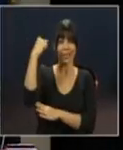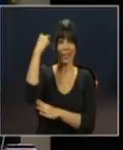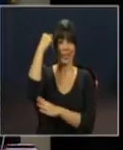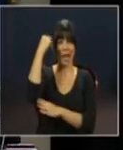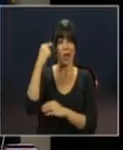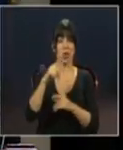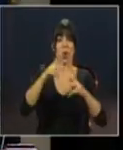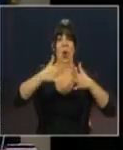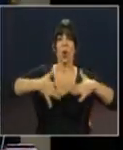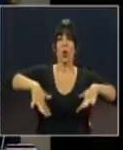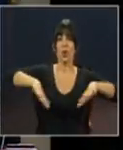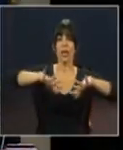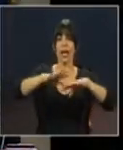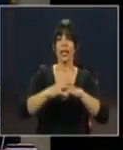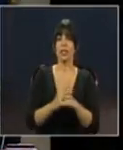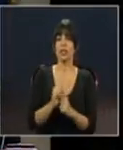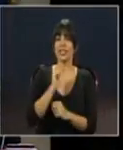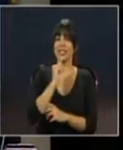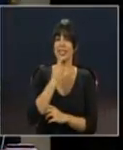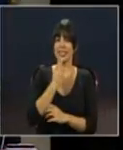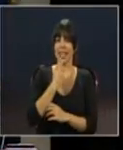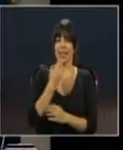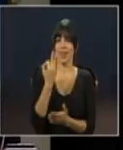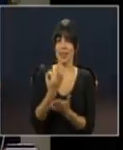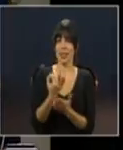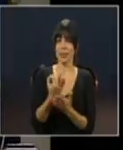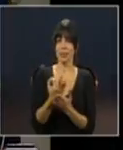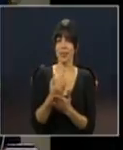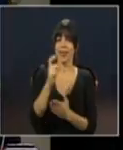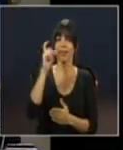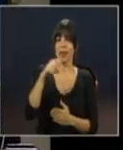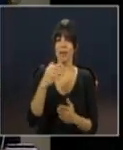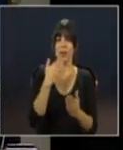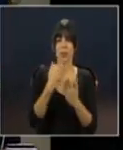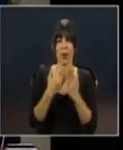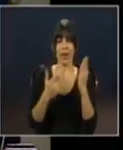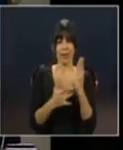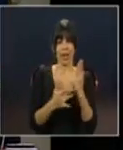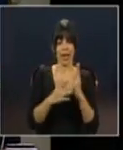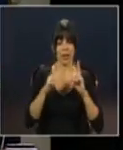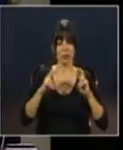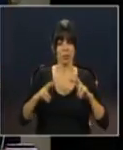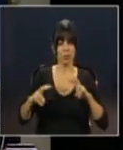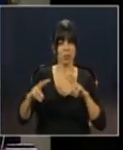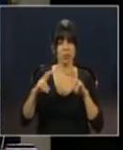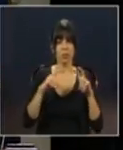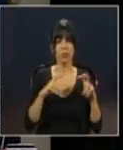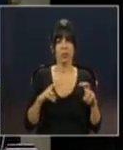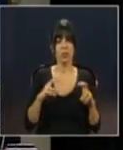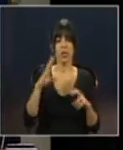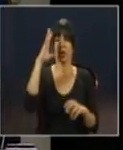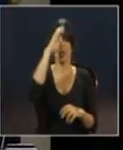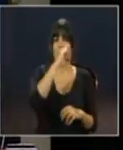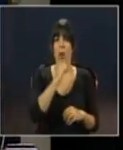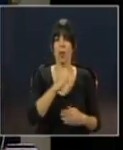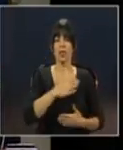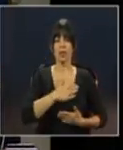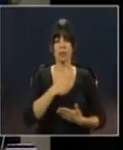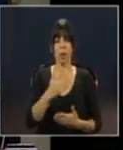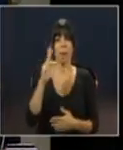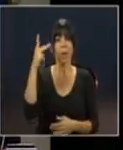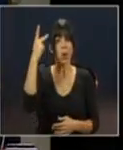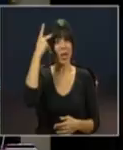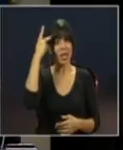un contexto de gravedad fiscal requiere de agudeza técnica y de altas dosis de consideración y desprendimiento